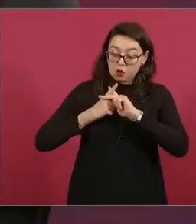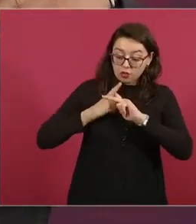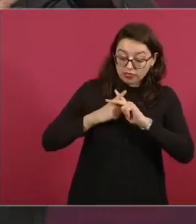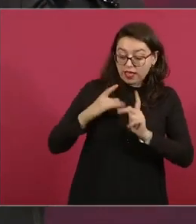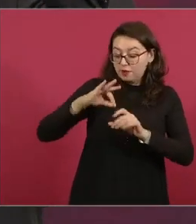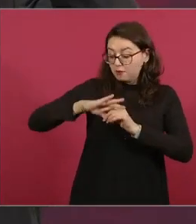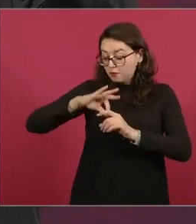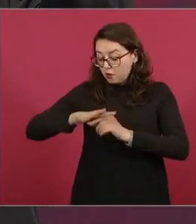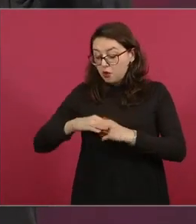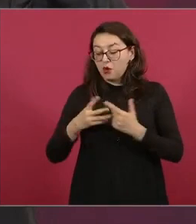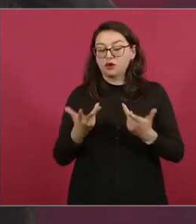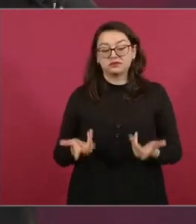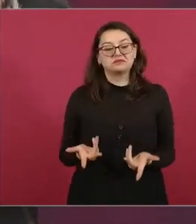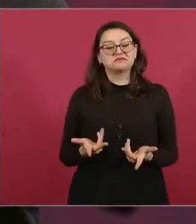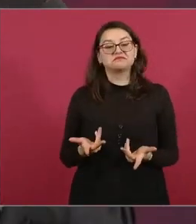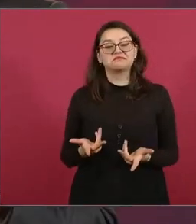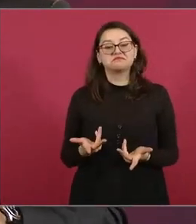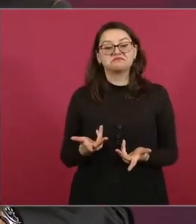aunque ya se han dado